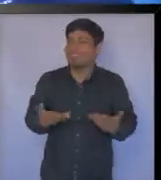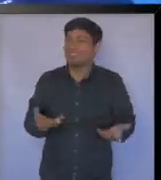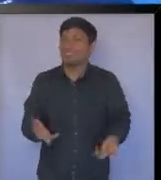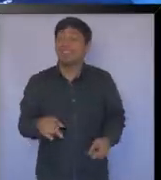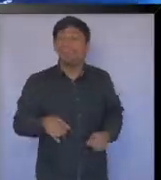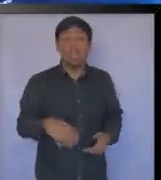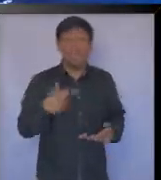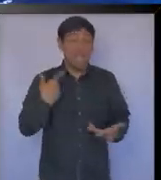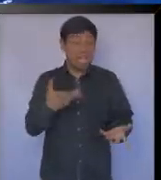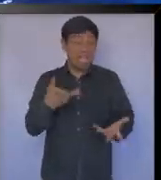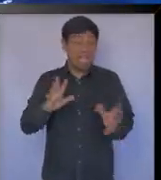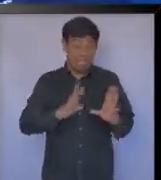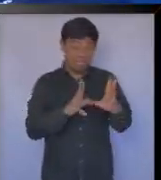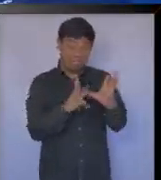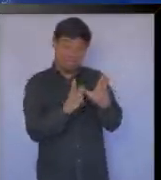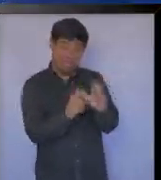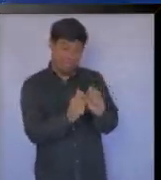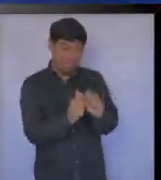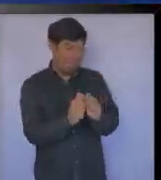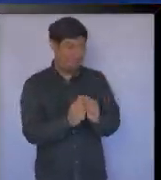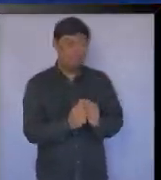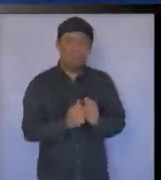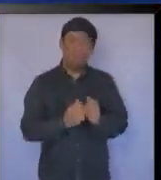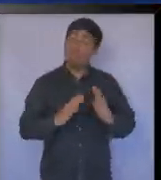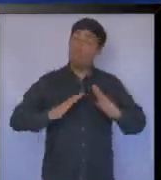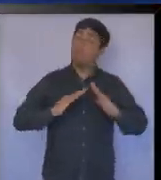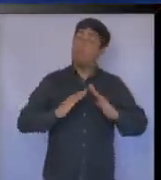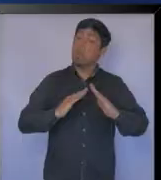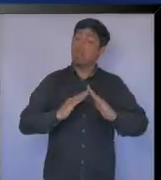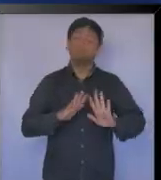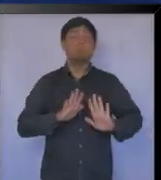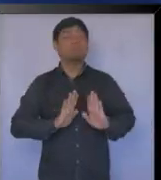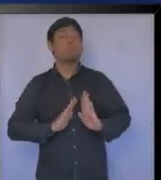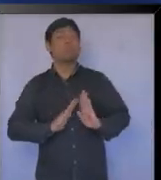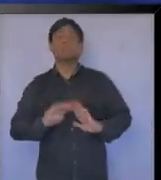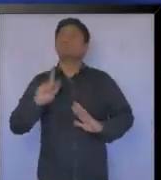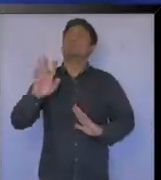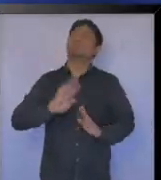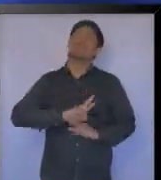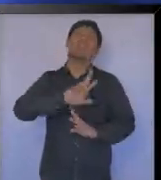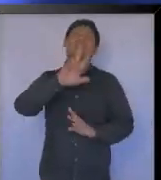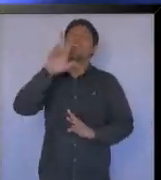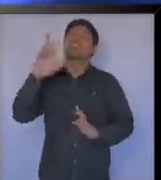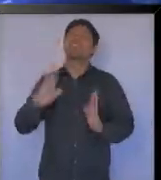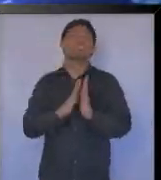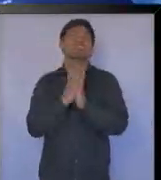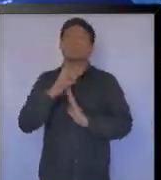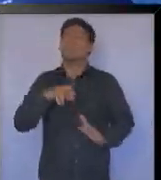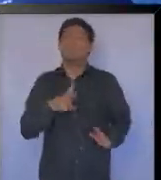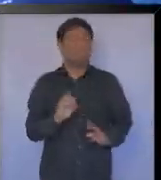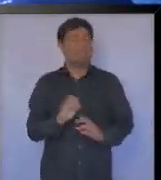La unión de la familia lo esperan en su casa, pidiéndole a San Pedro que vuelvan al